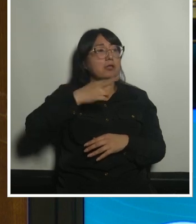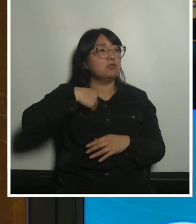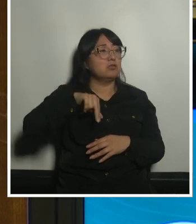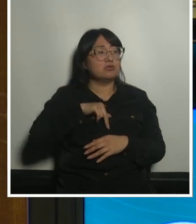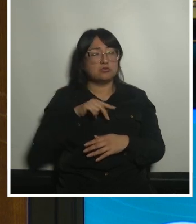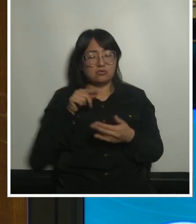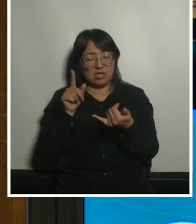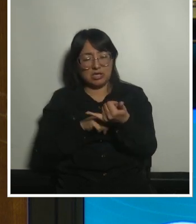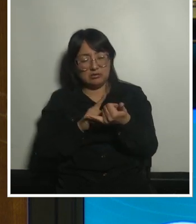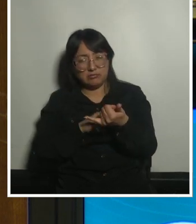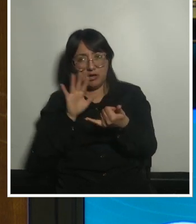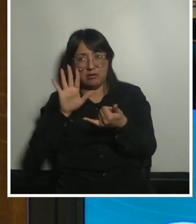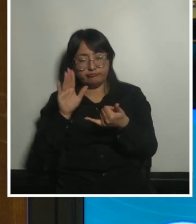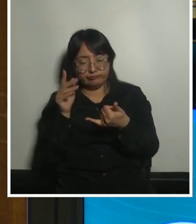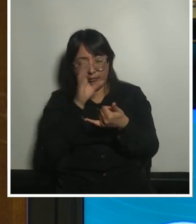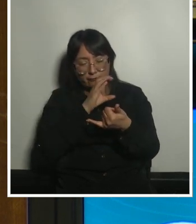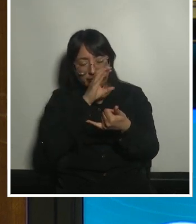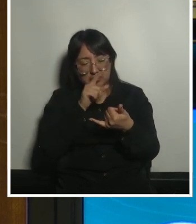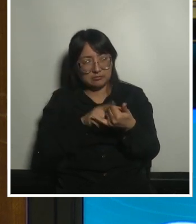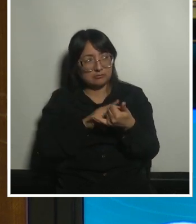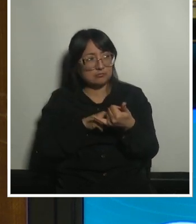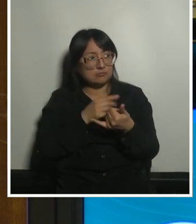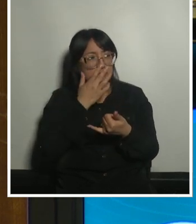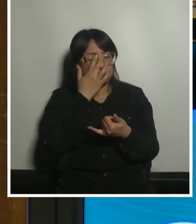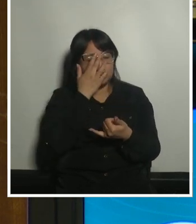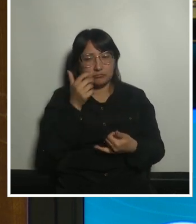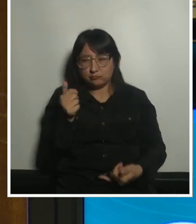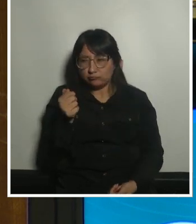está aquí aquí.